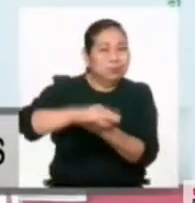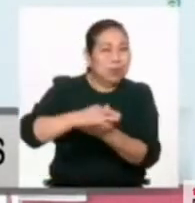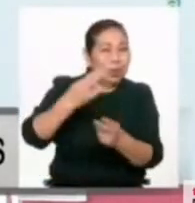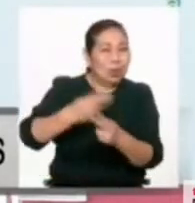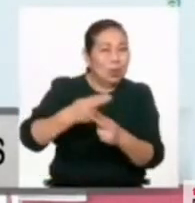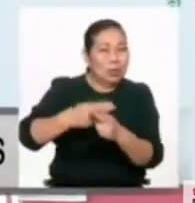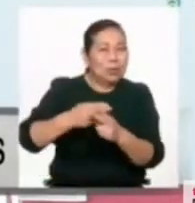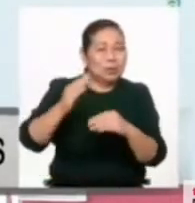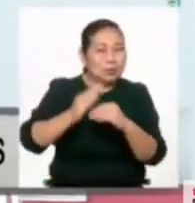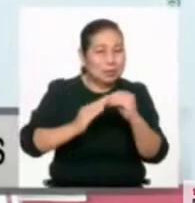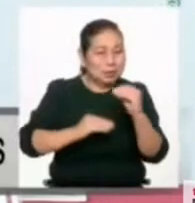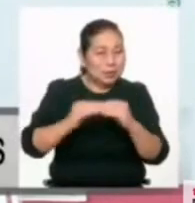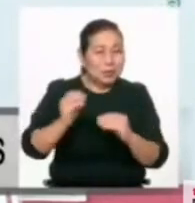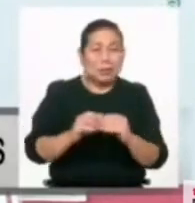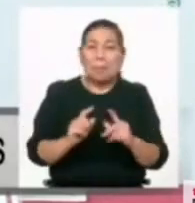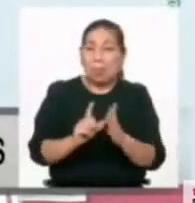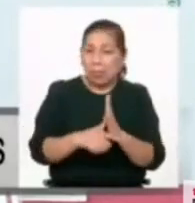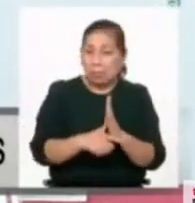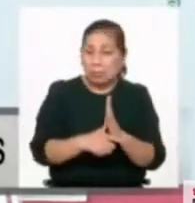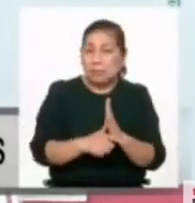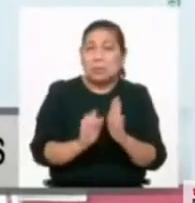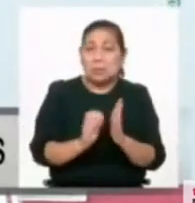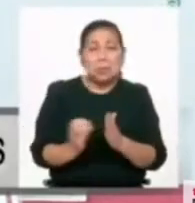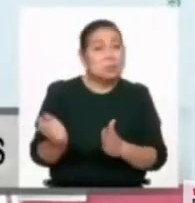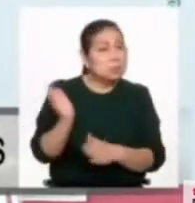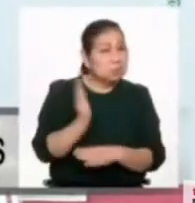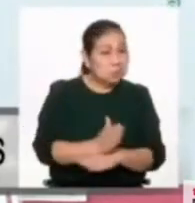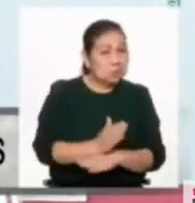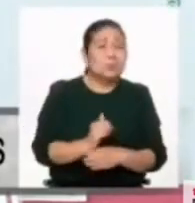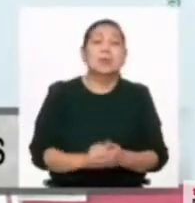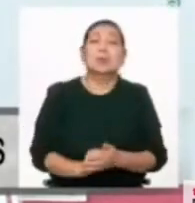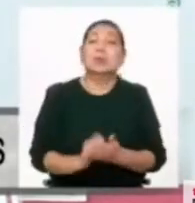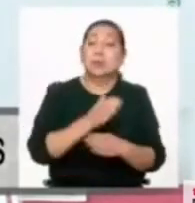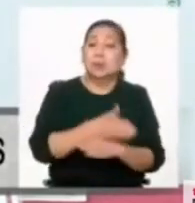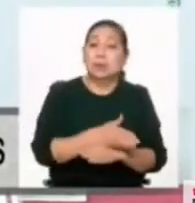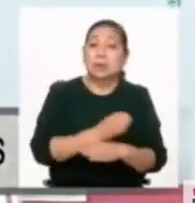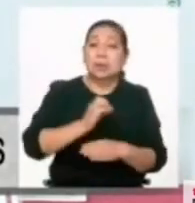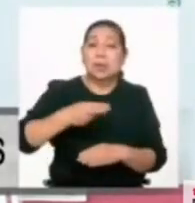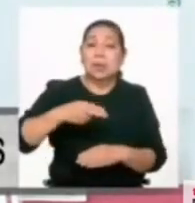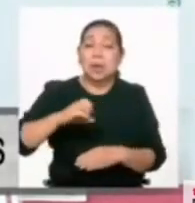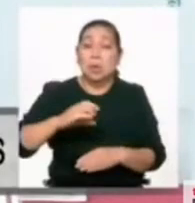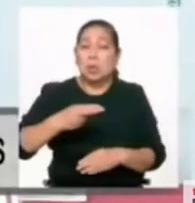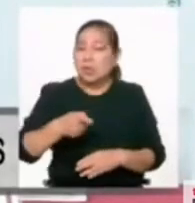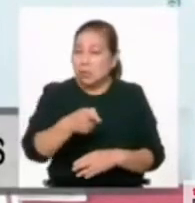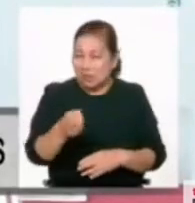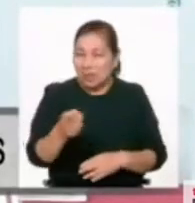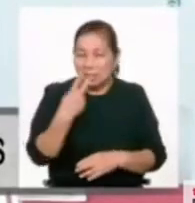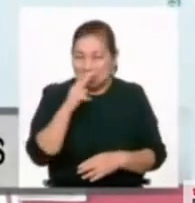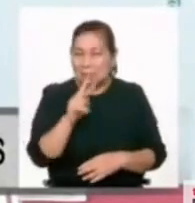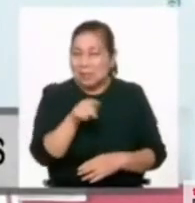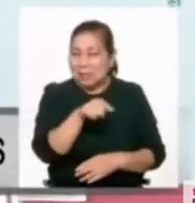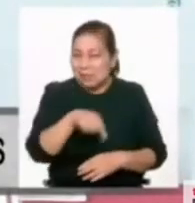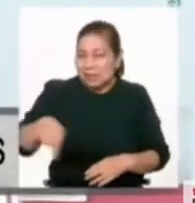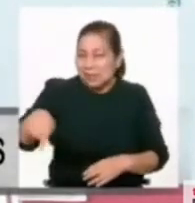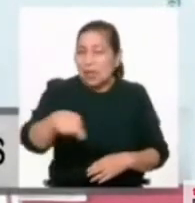se está construyendo. Después de eso, inmediatamente, por supuesto, nos hemos ido a Chalhuahuacho. Y ustedes habrán visto